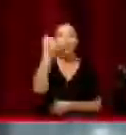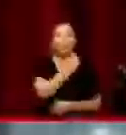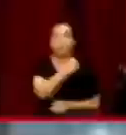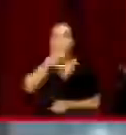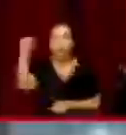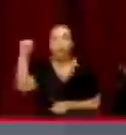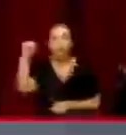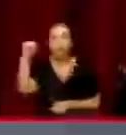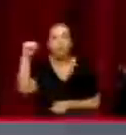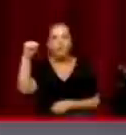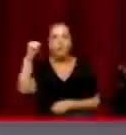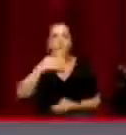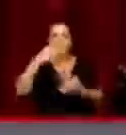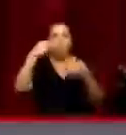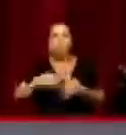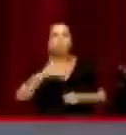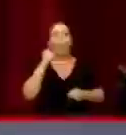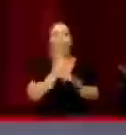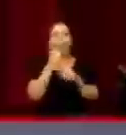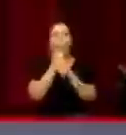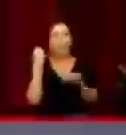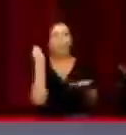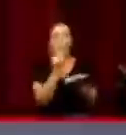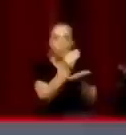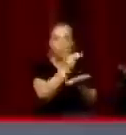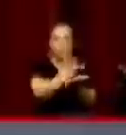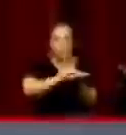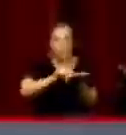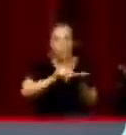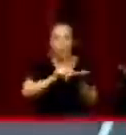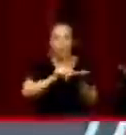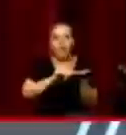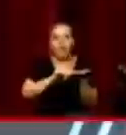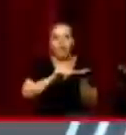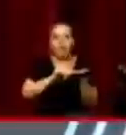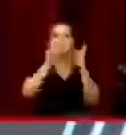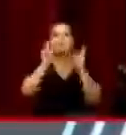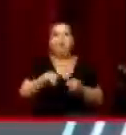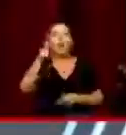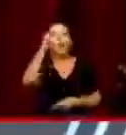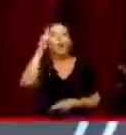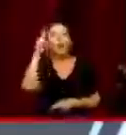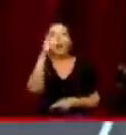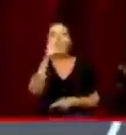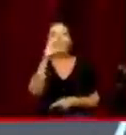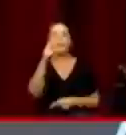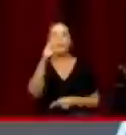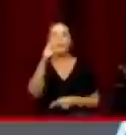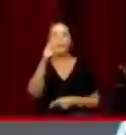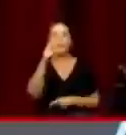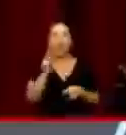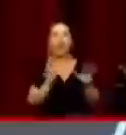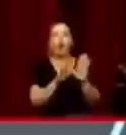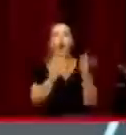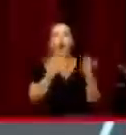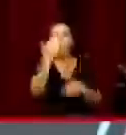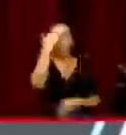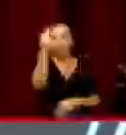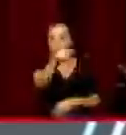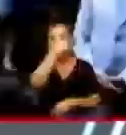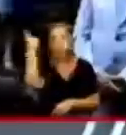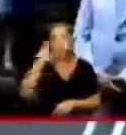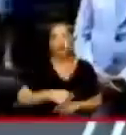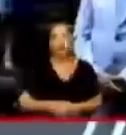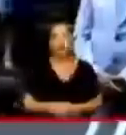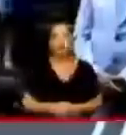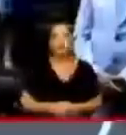diputados y senadores. Acá se terminó la ideología. Acá cuando algunos empiezan a discutir, pero están castigando a la clase media, le